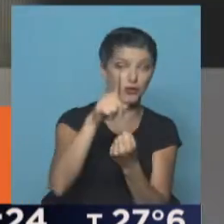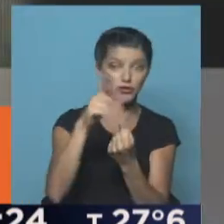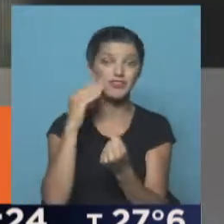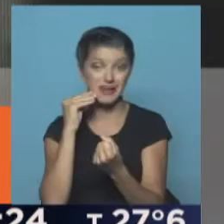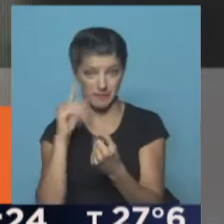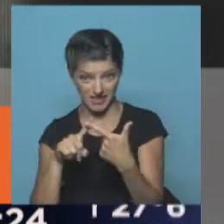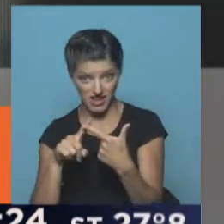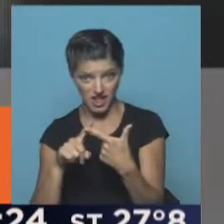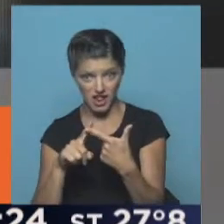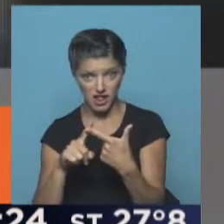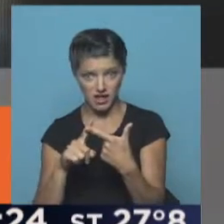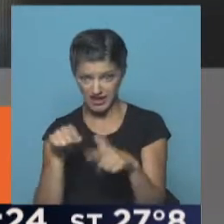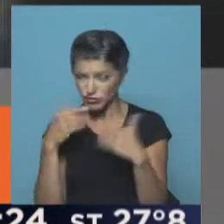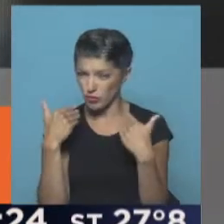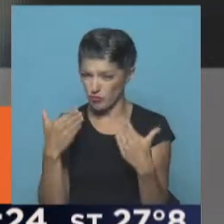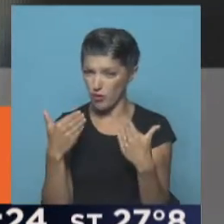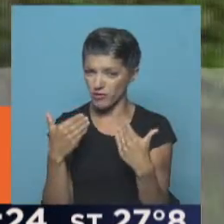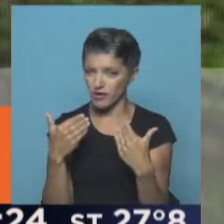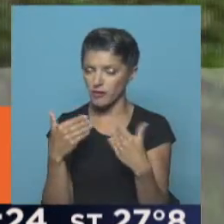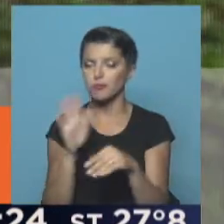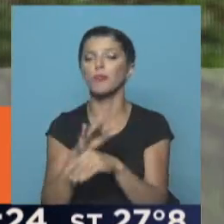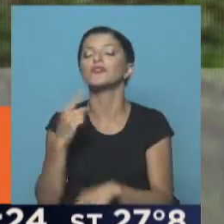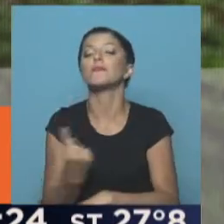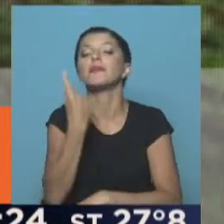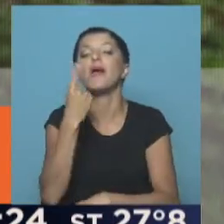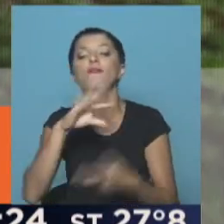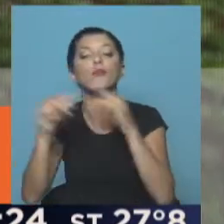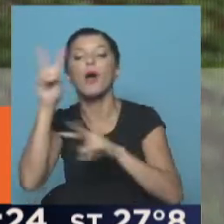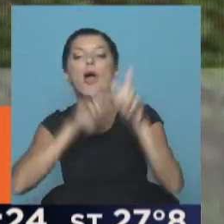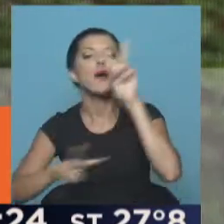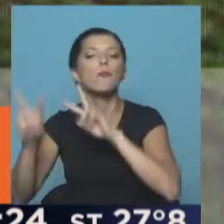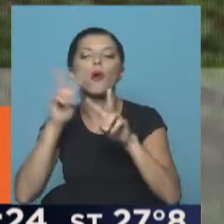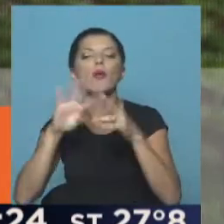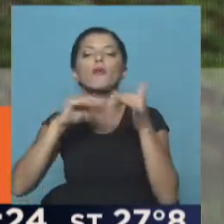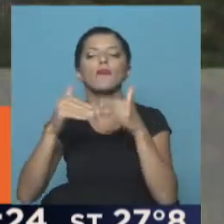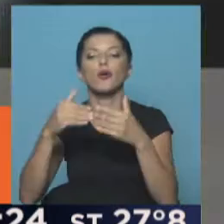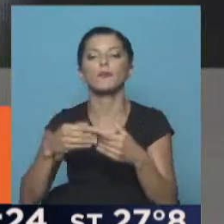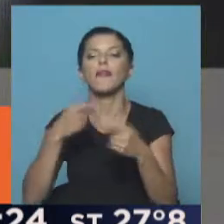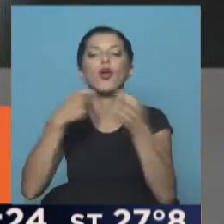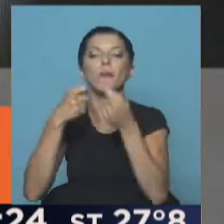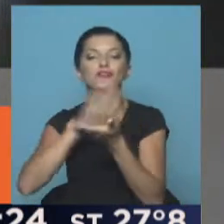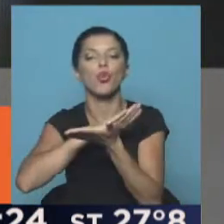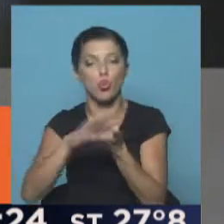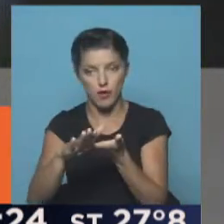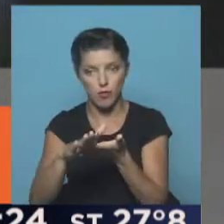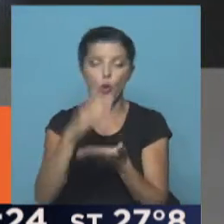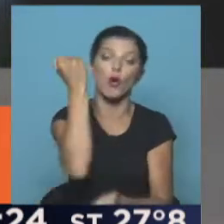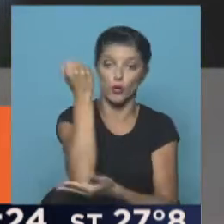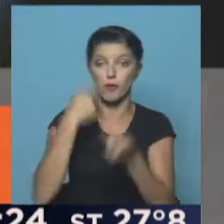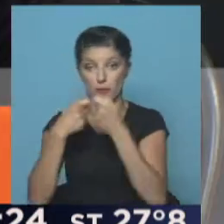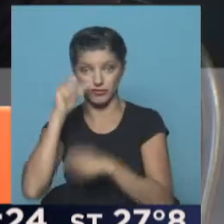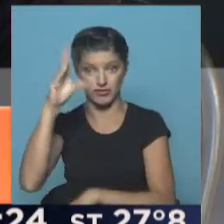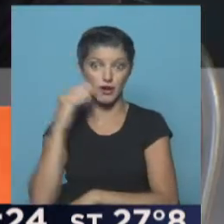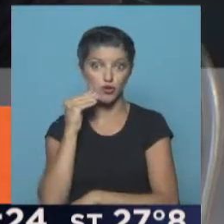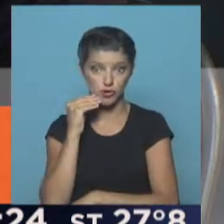Gran Bretaña. ¿Esto podría ser una primera búsqueda de un nuevo posicionamiento comercial o económico-comercial del Reino Unido en el